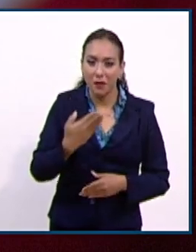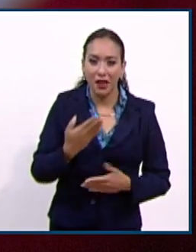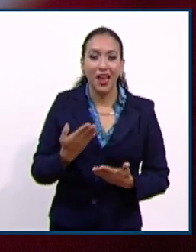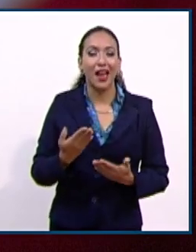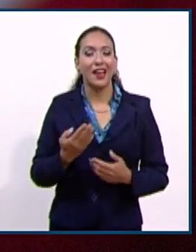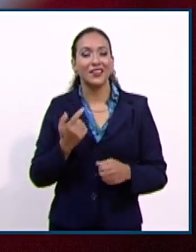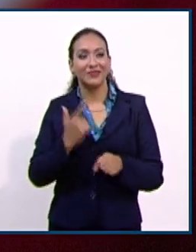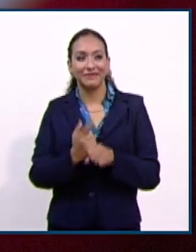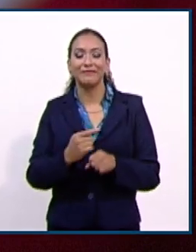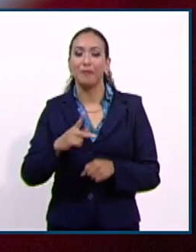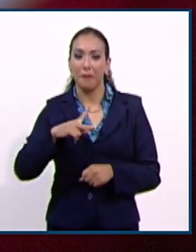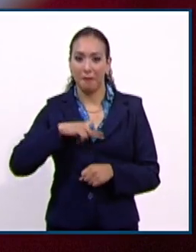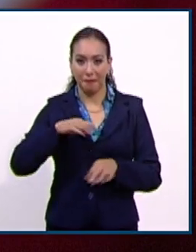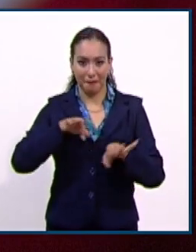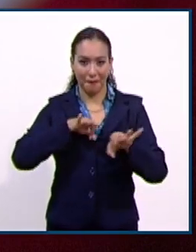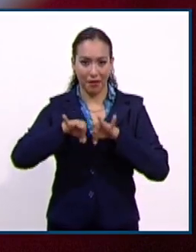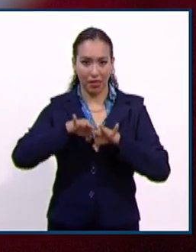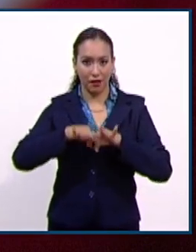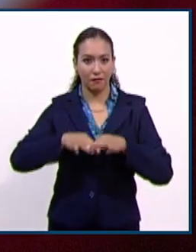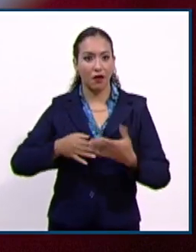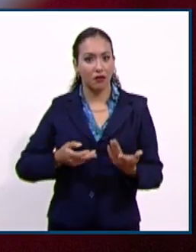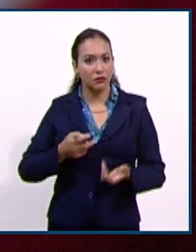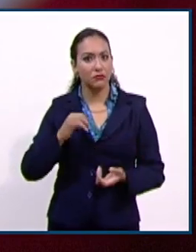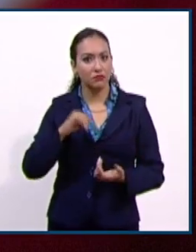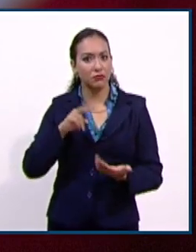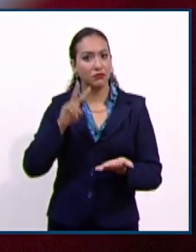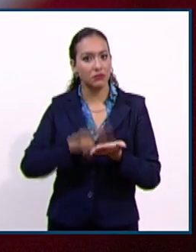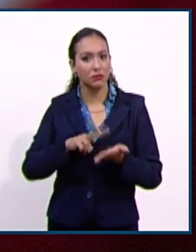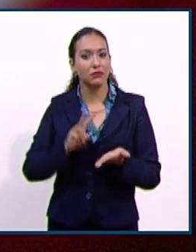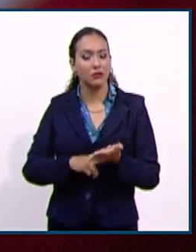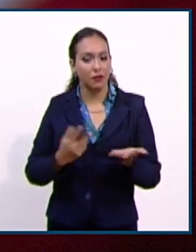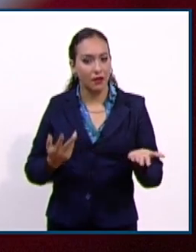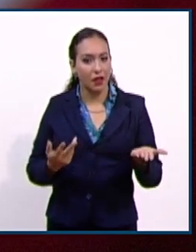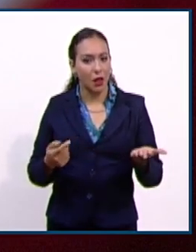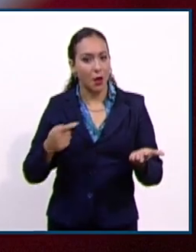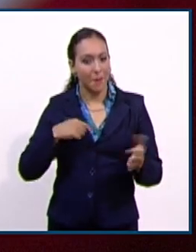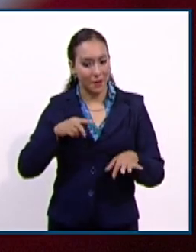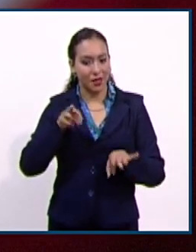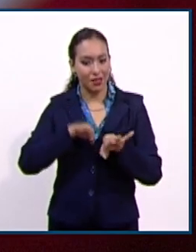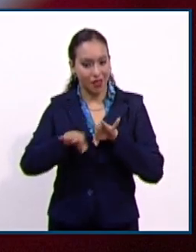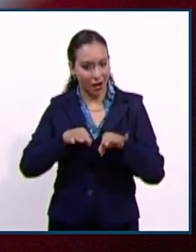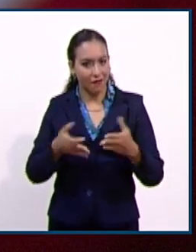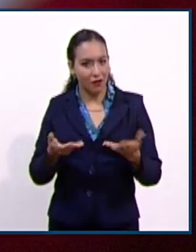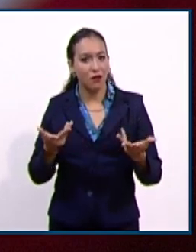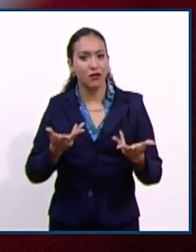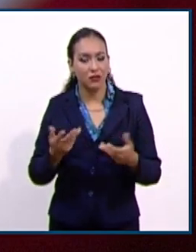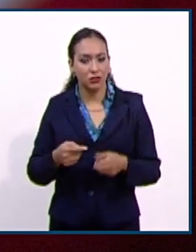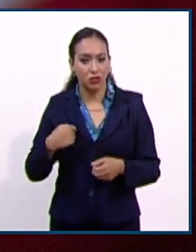un impacto, que tu trabajo tiene una consecuencia,